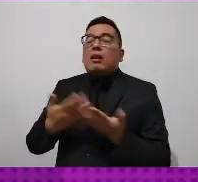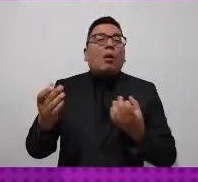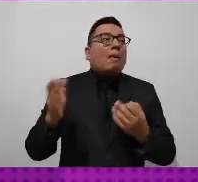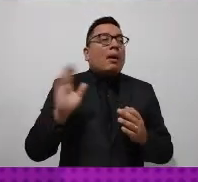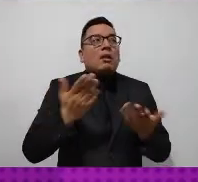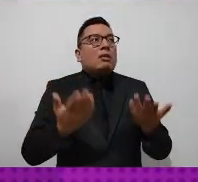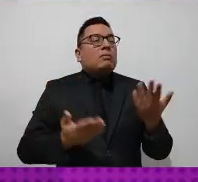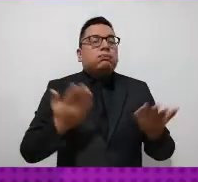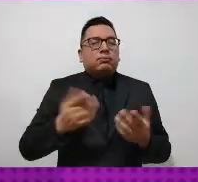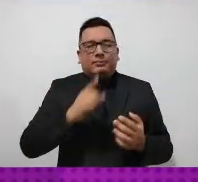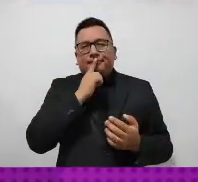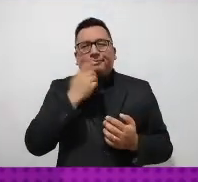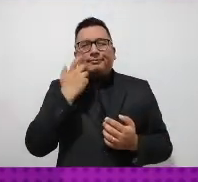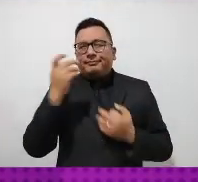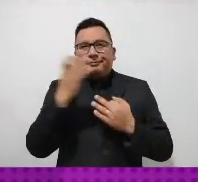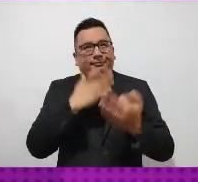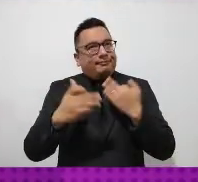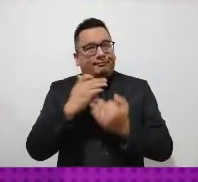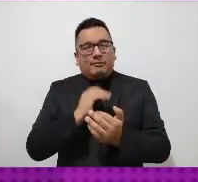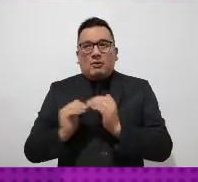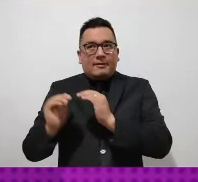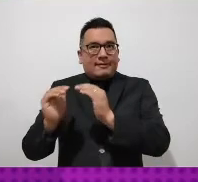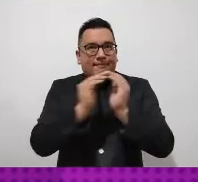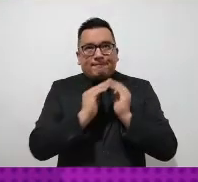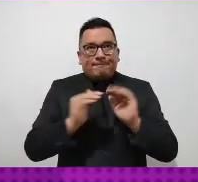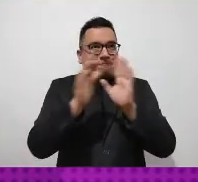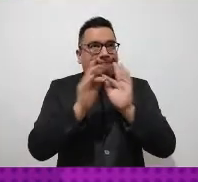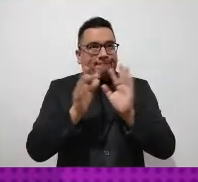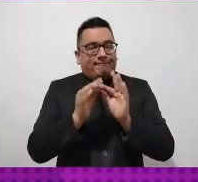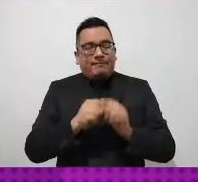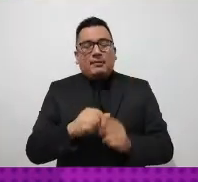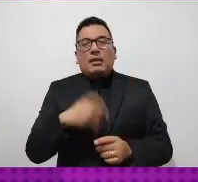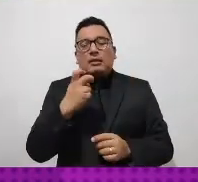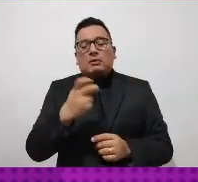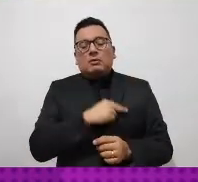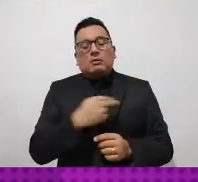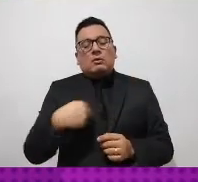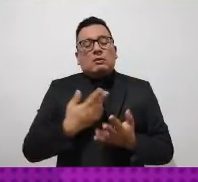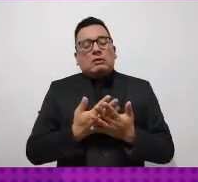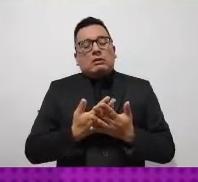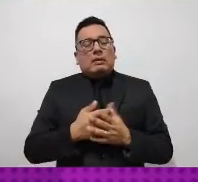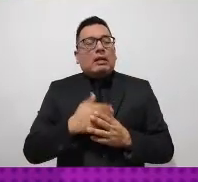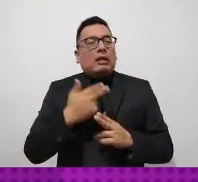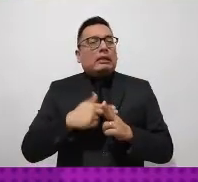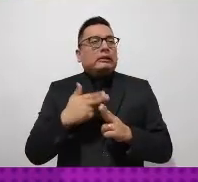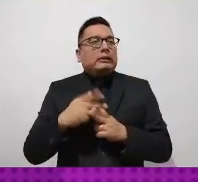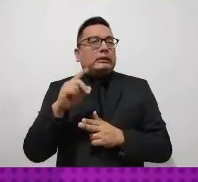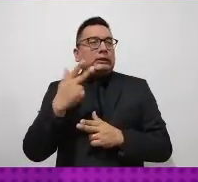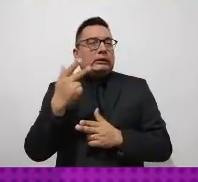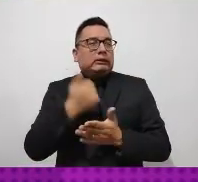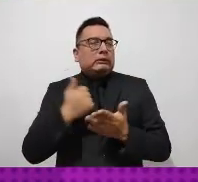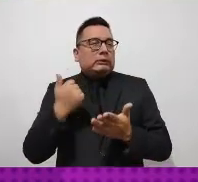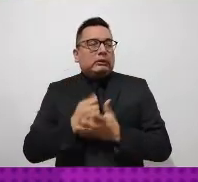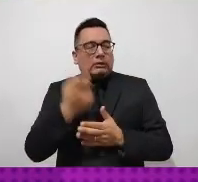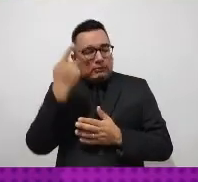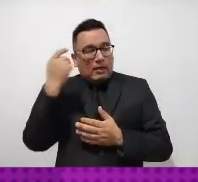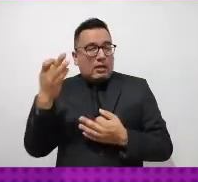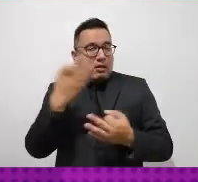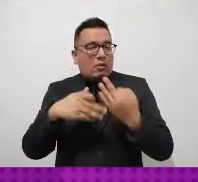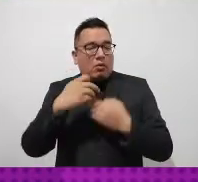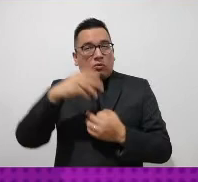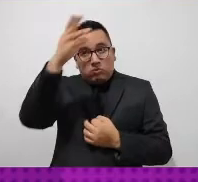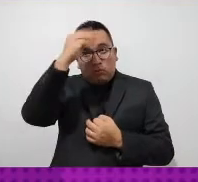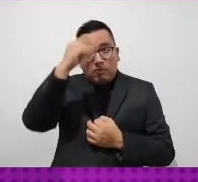trato diferenciado. Al contrario, queremos nivelar y queremos homologar los conocimientos que ellas puedan